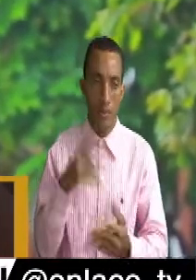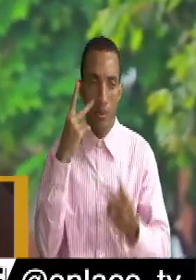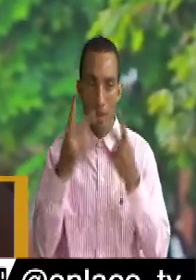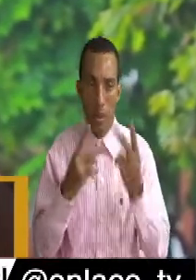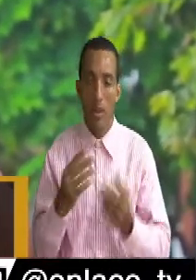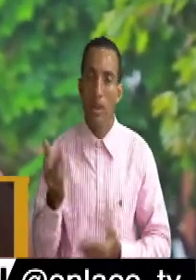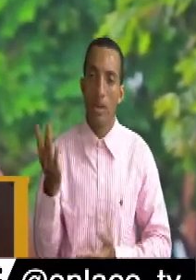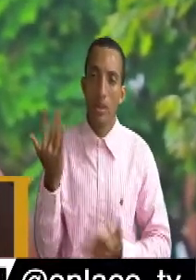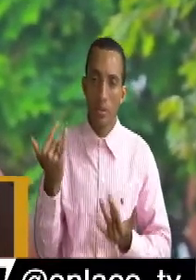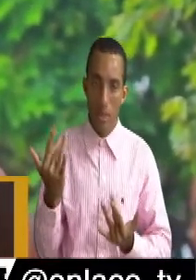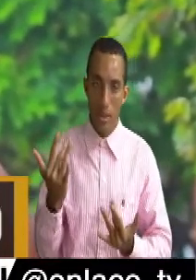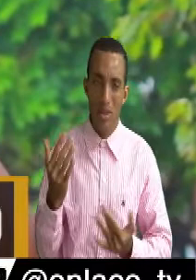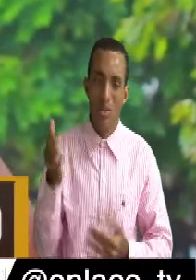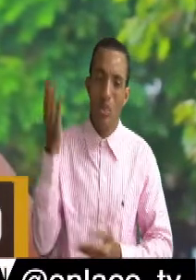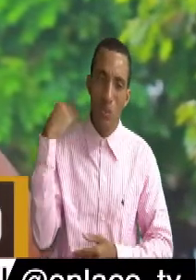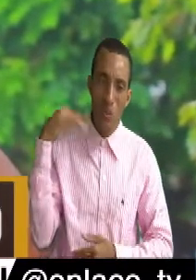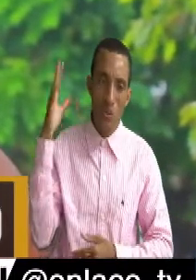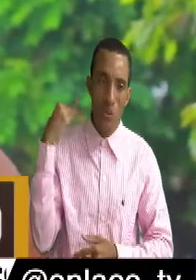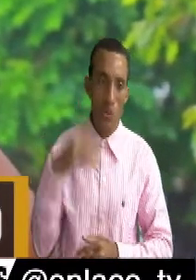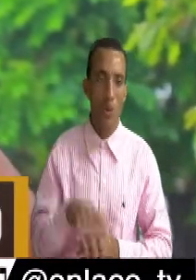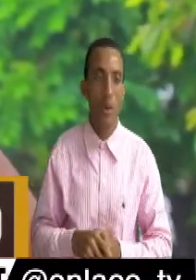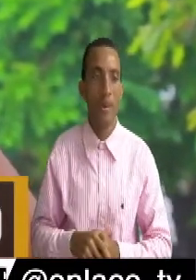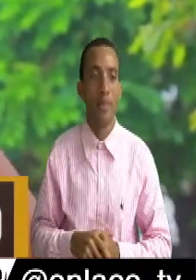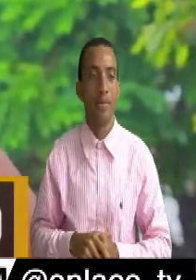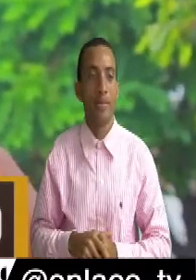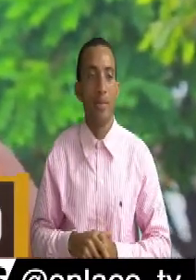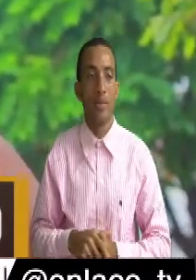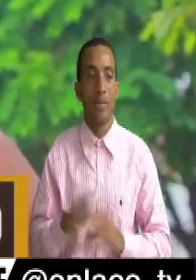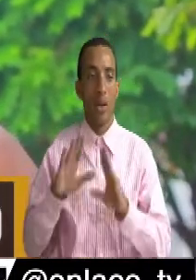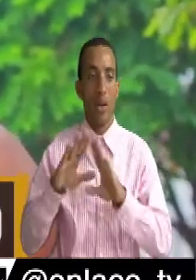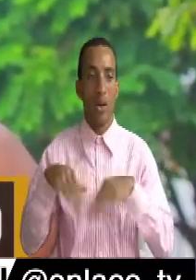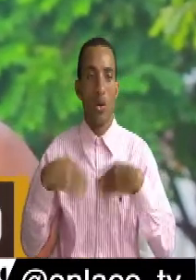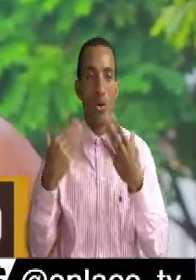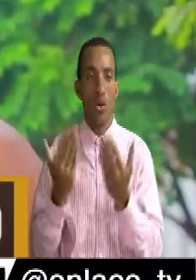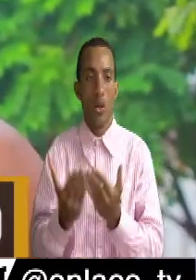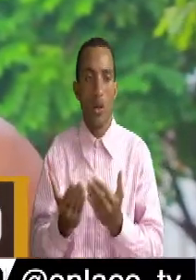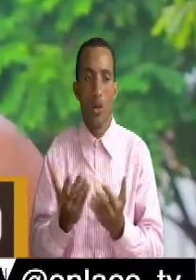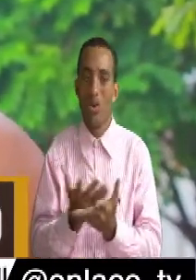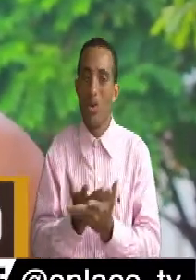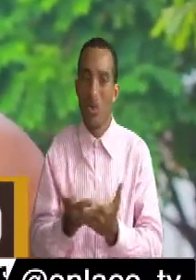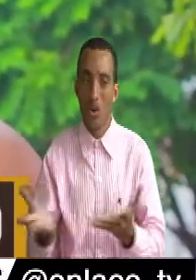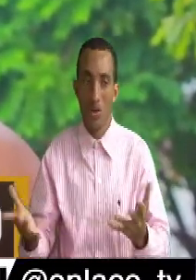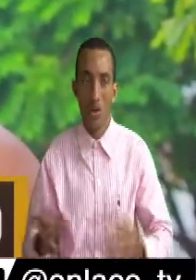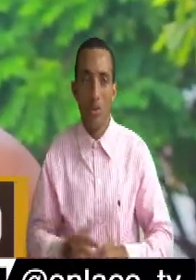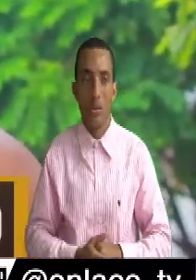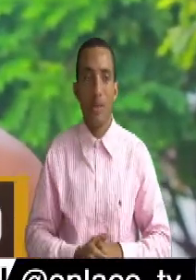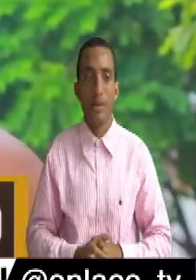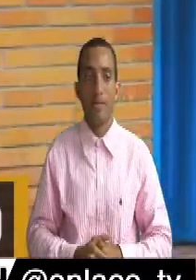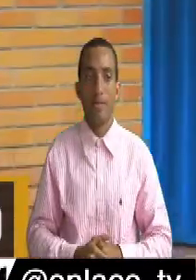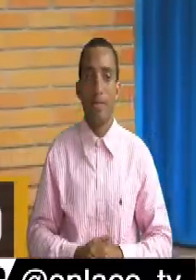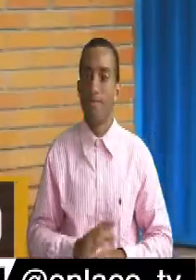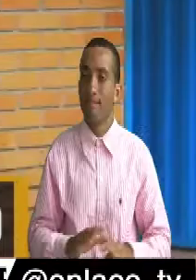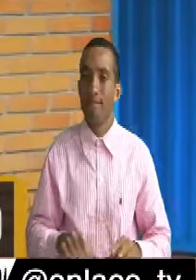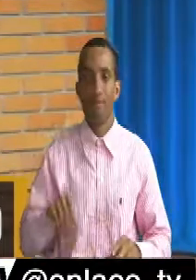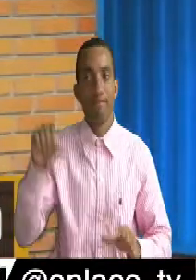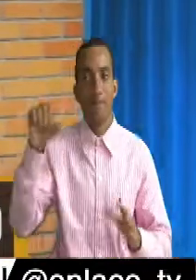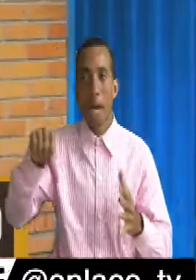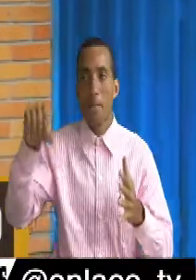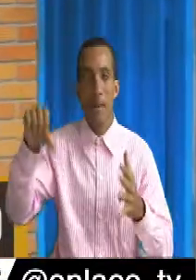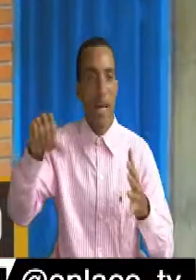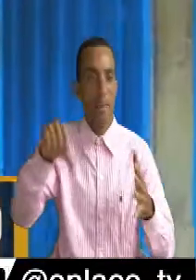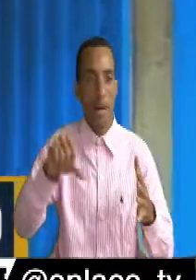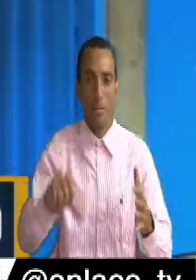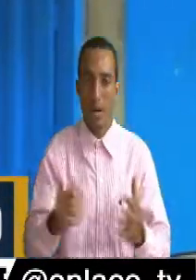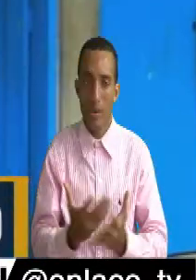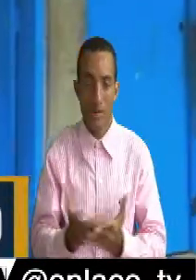hace rato, porque prácticamente que el colegio tiene muchas cosas prácticamente malas. El proyecto contempla